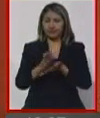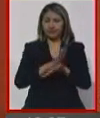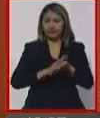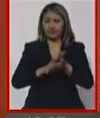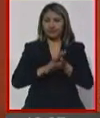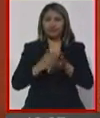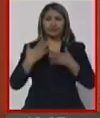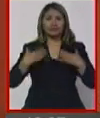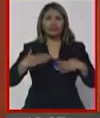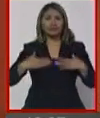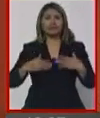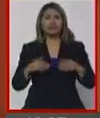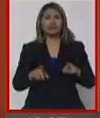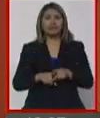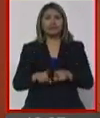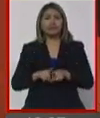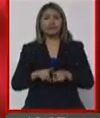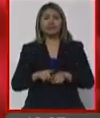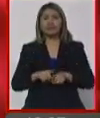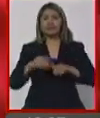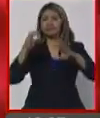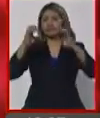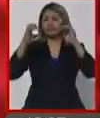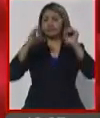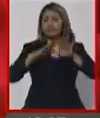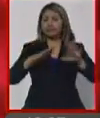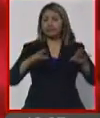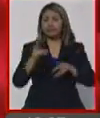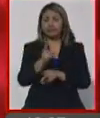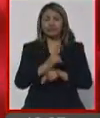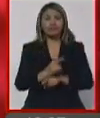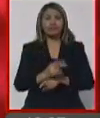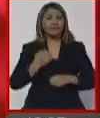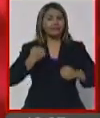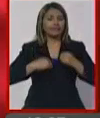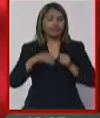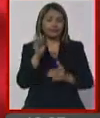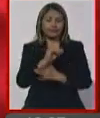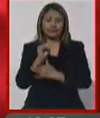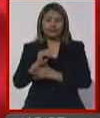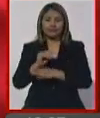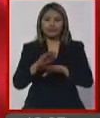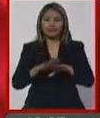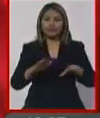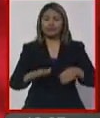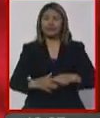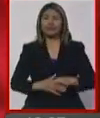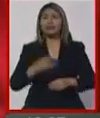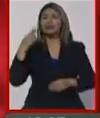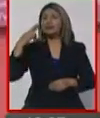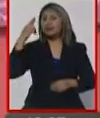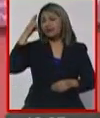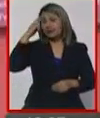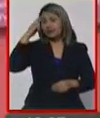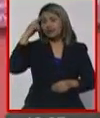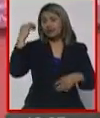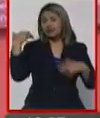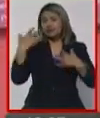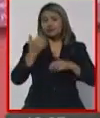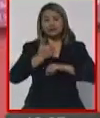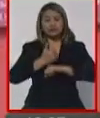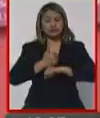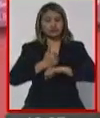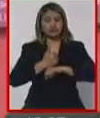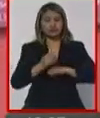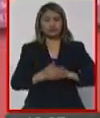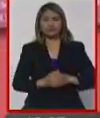lavandería y educadoras de niños que cuidamos, bañamos, alimentamos a esos niños. Por esa razón es que nos encontramos